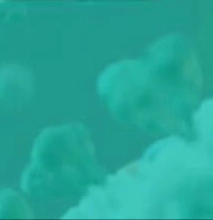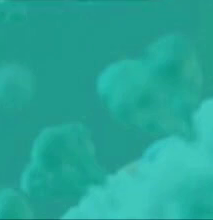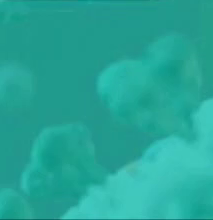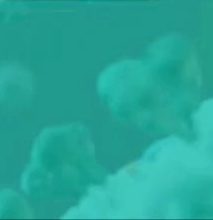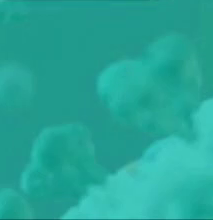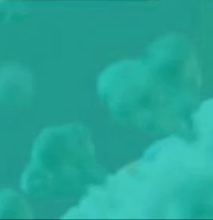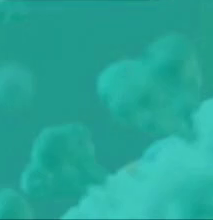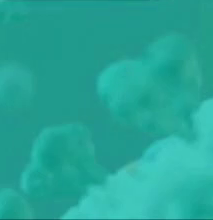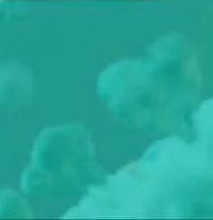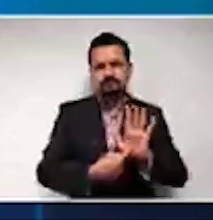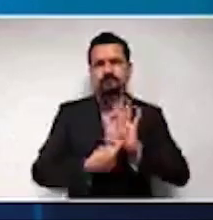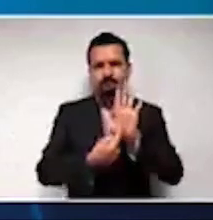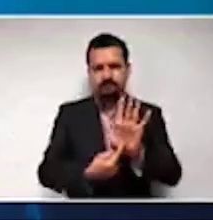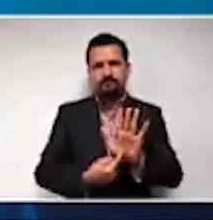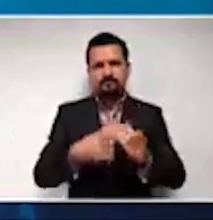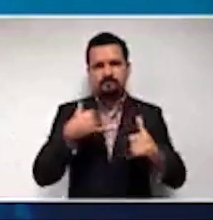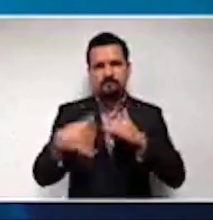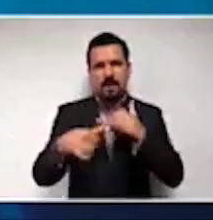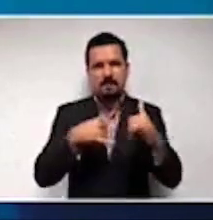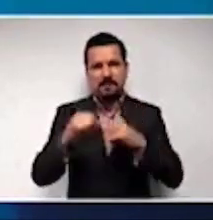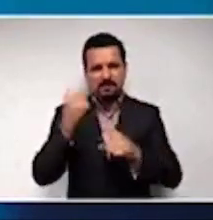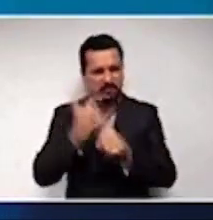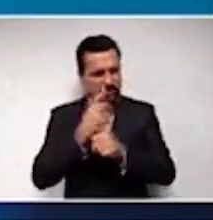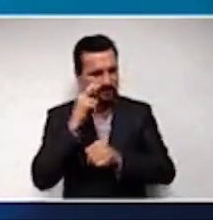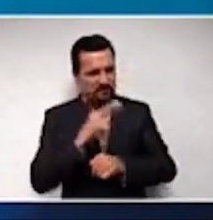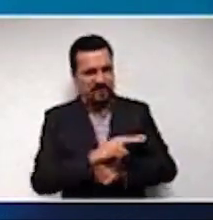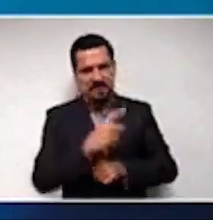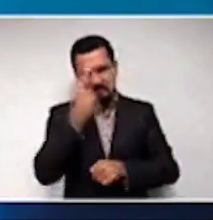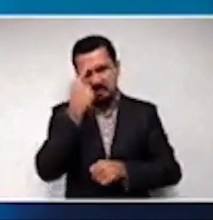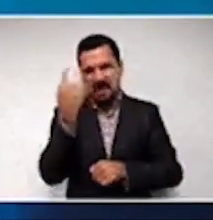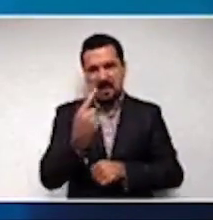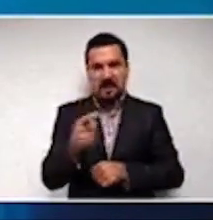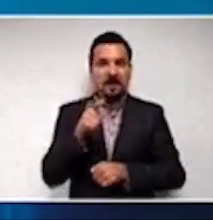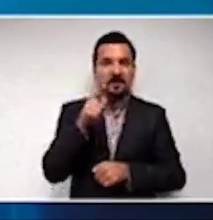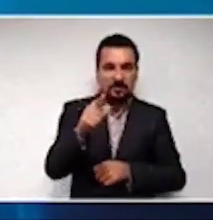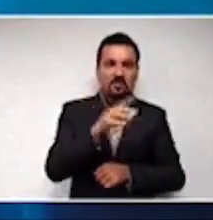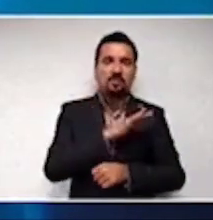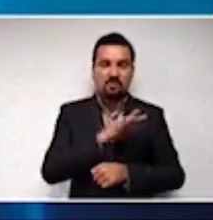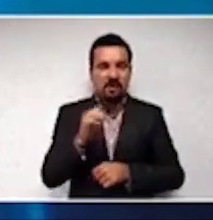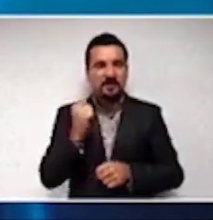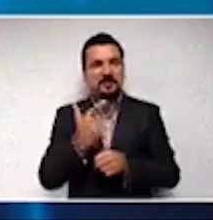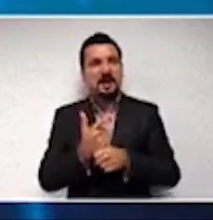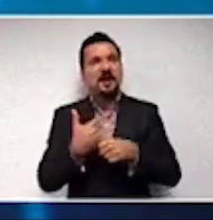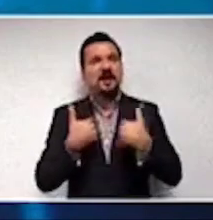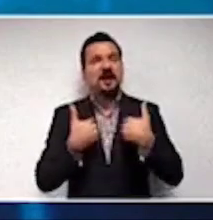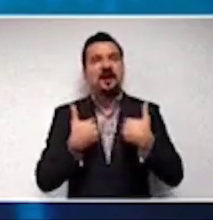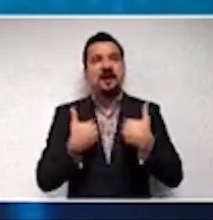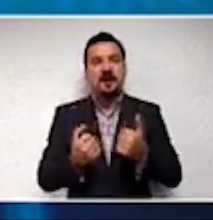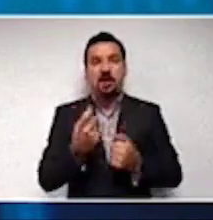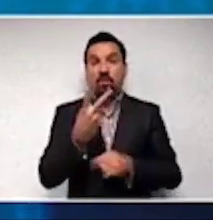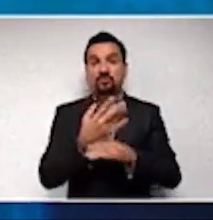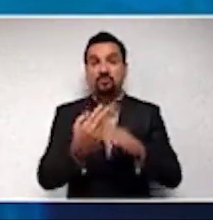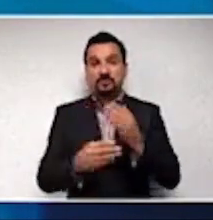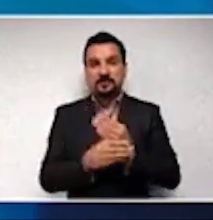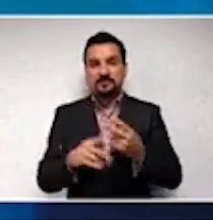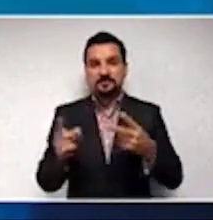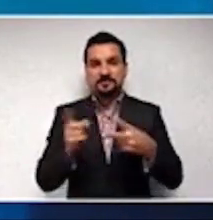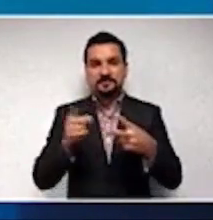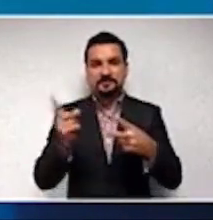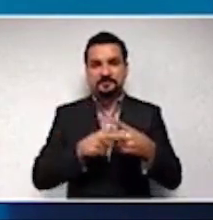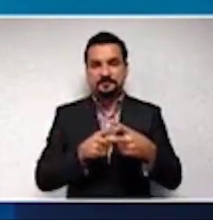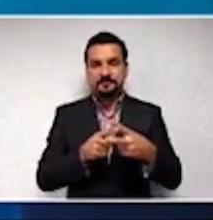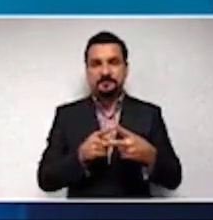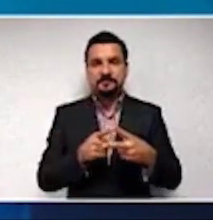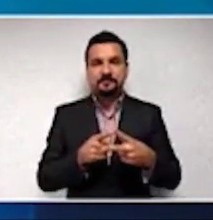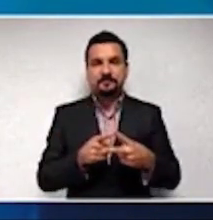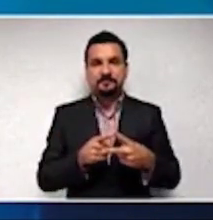irte presentando estos mapas es que básicamente tú puedas darte cuenta de dos cosas la